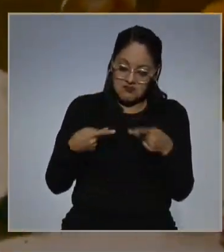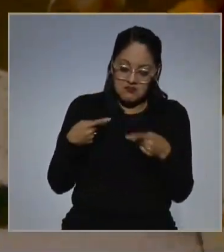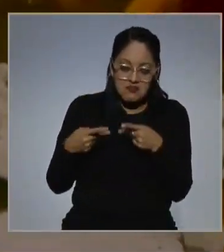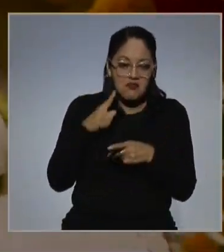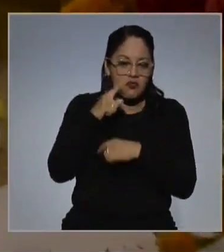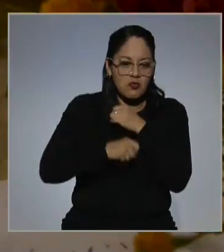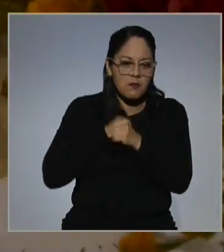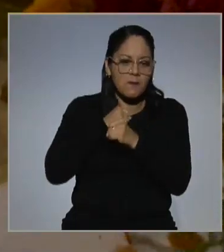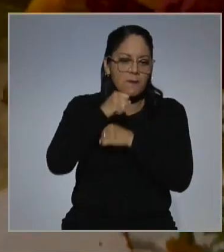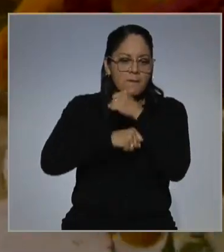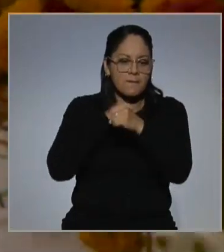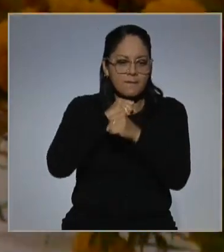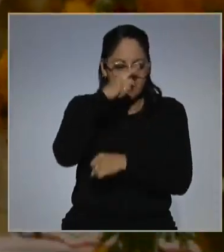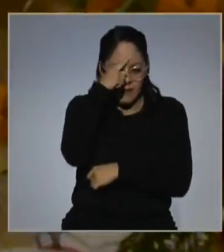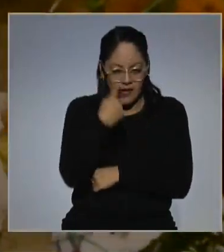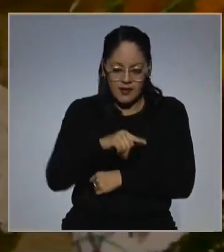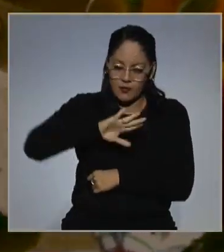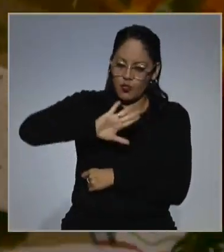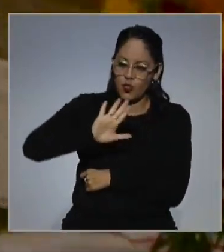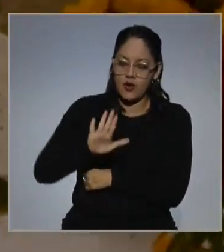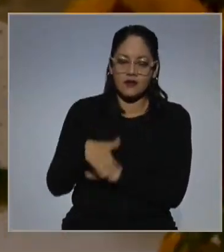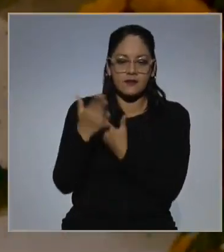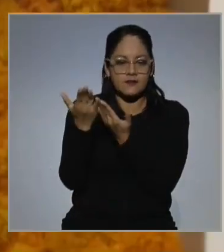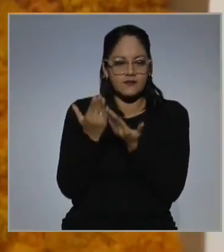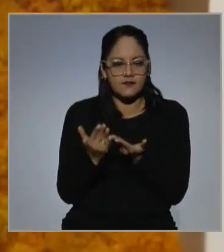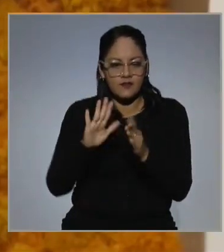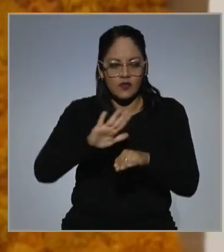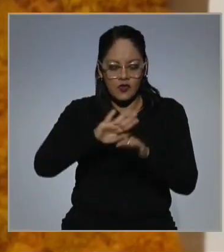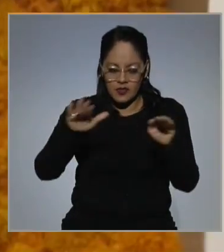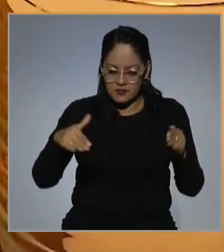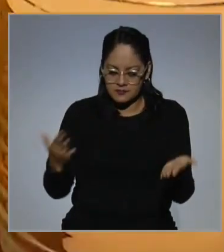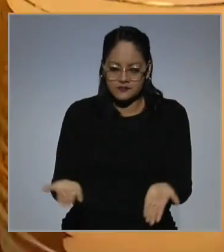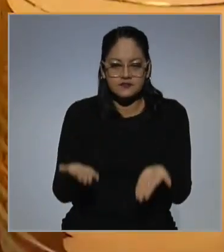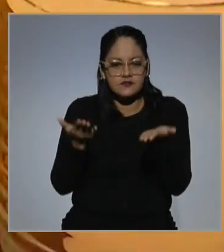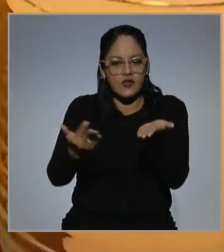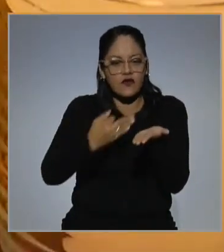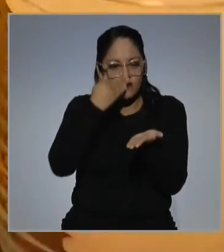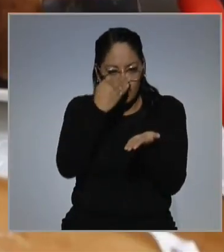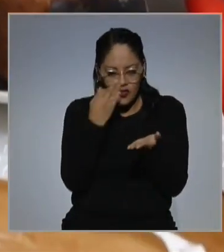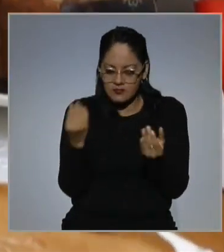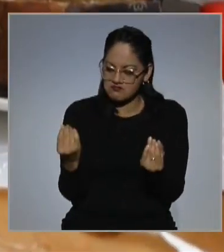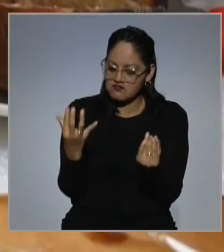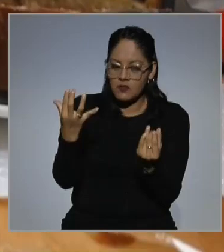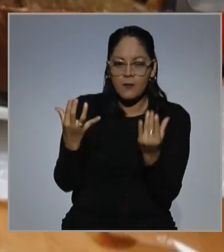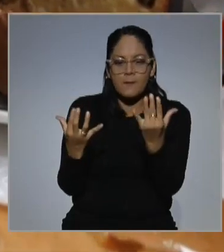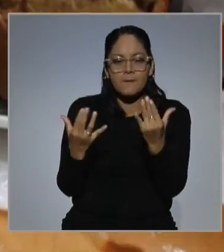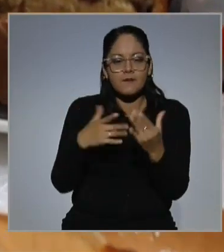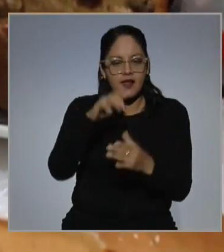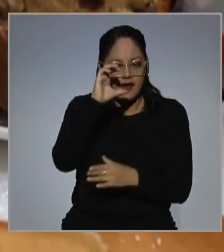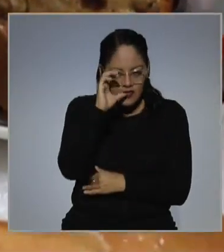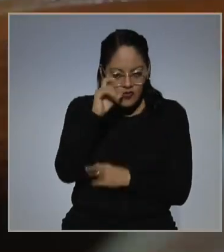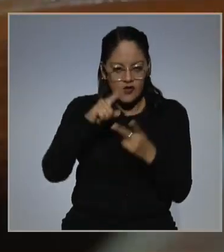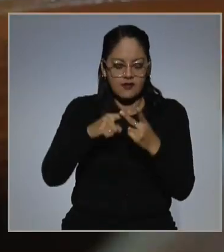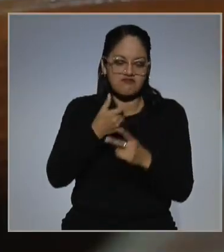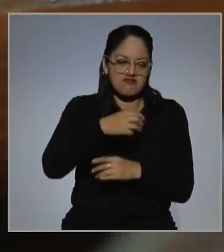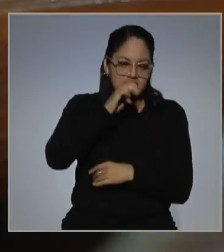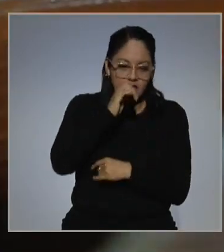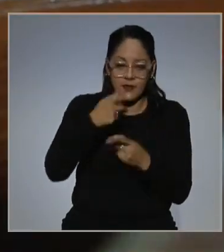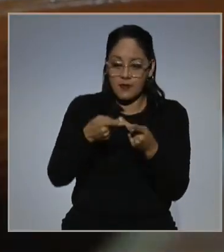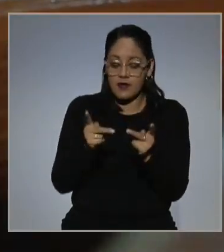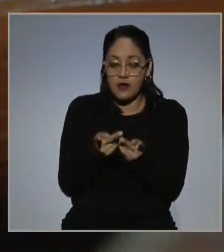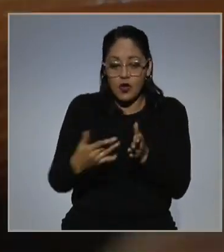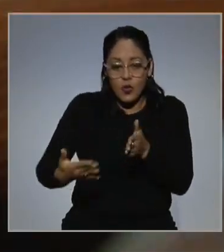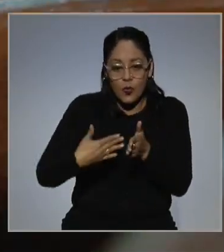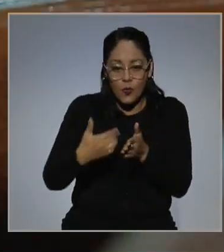visita de sus seres queridos con ofrendas en las que colocan flores, veladoras, bebidas y los platillos que más